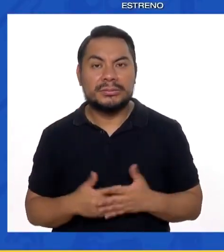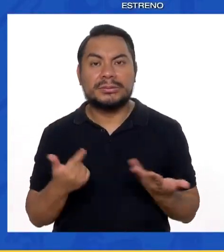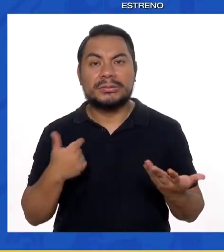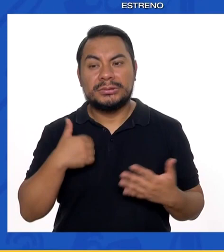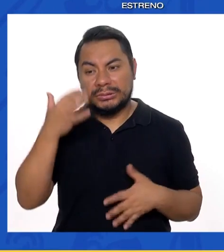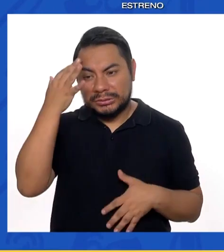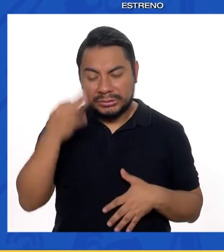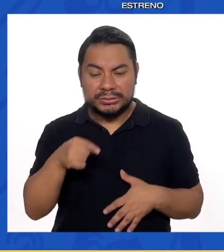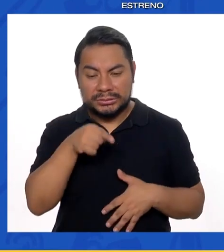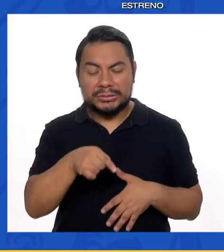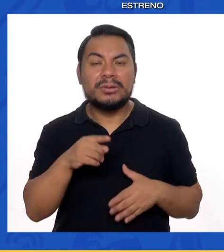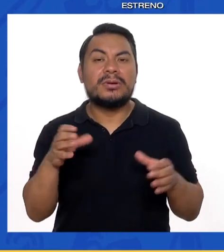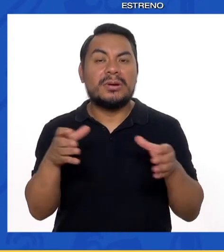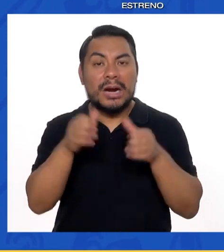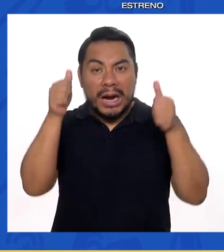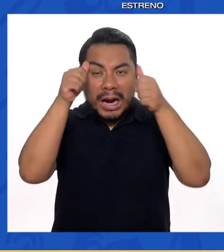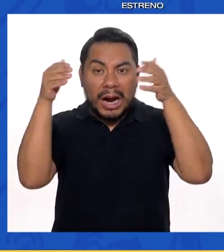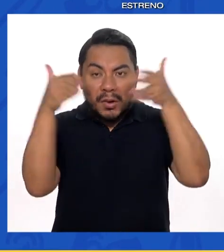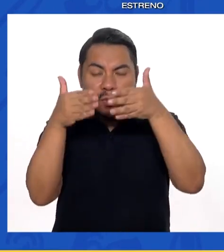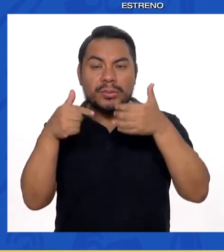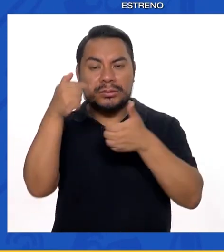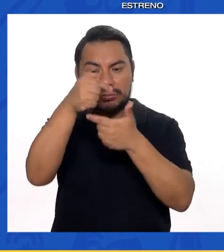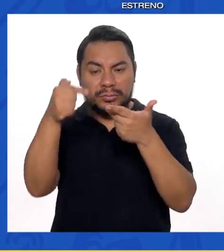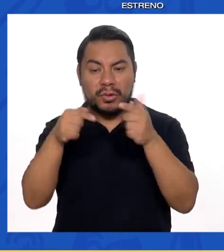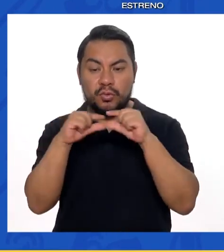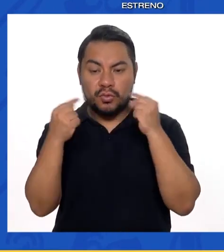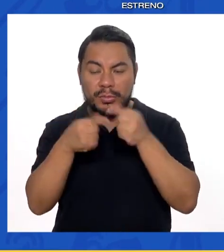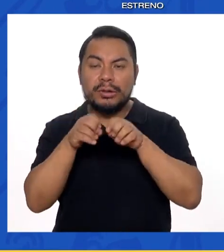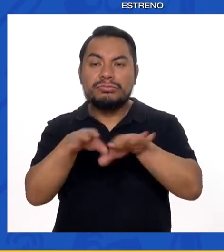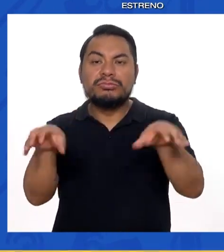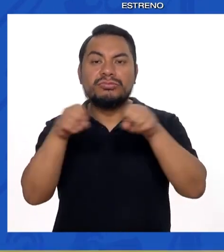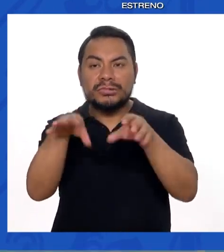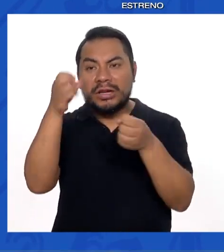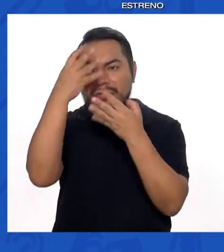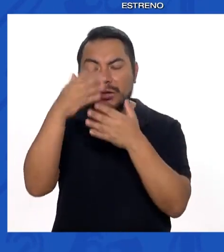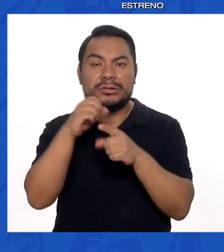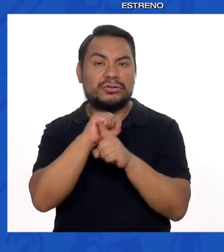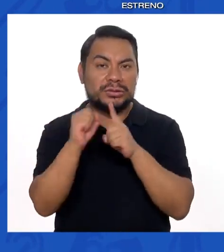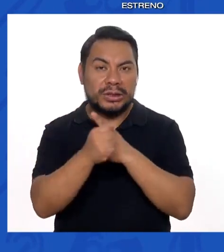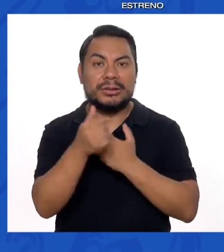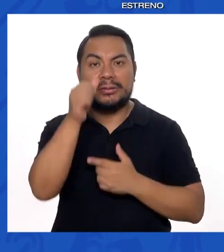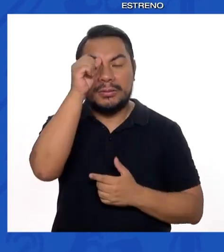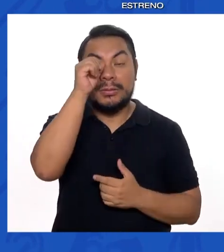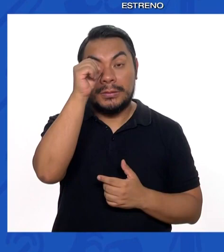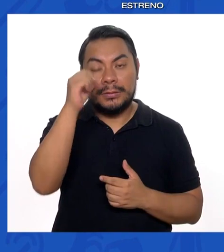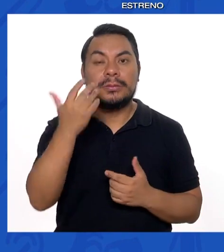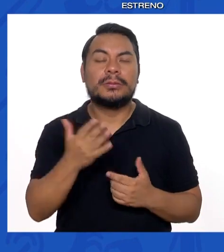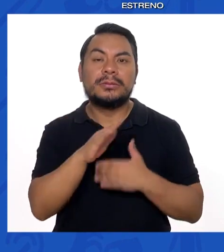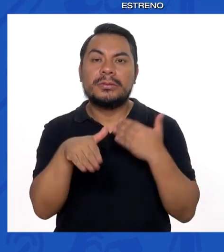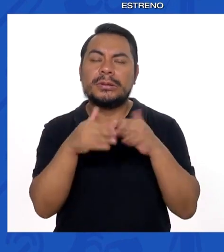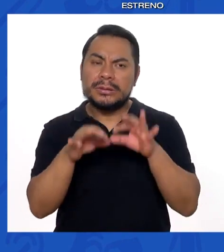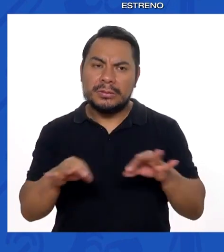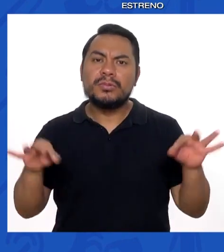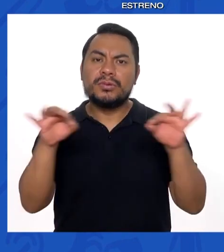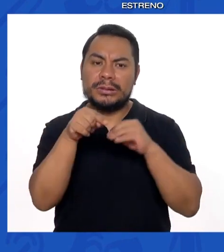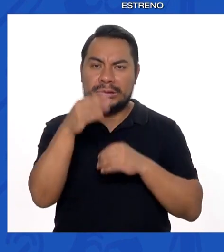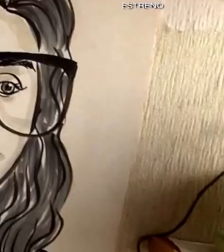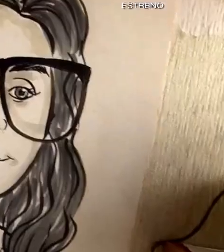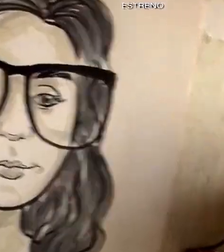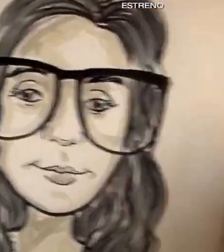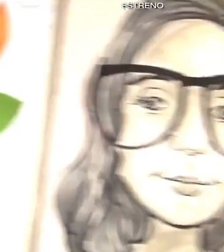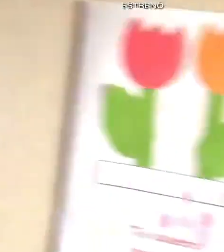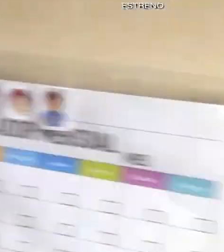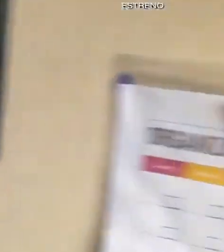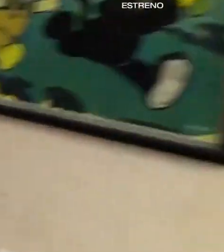Entonces yo creo que visibilizar el trastorno del espectro del autismo a través de estos grupos sociales es de suma